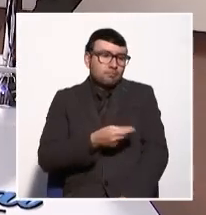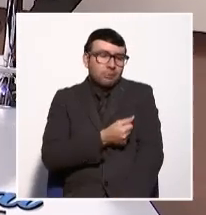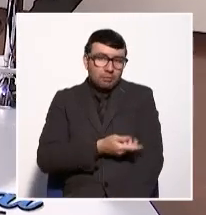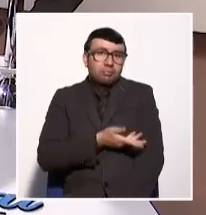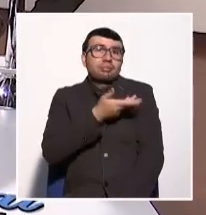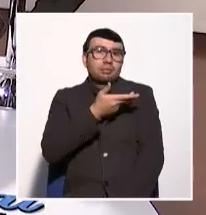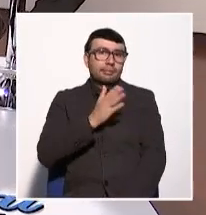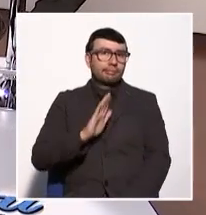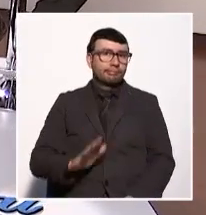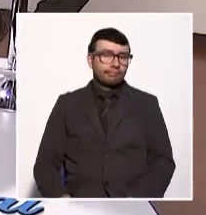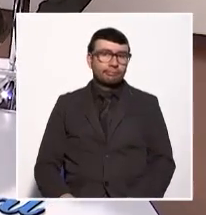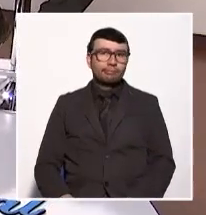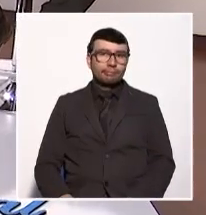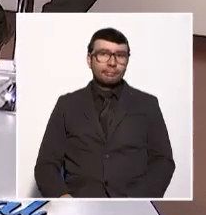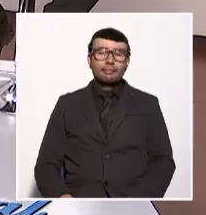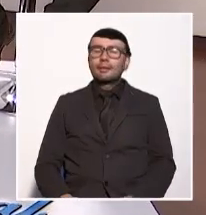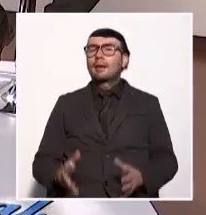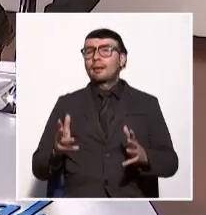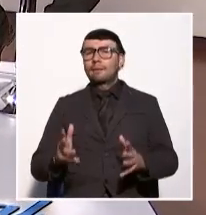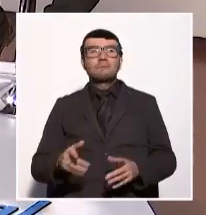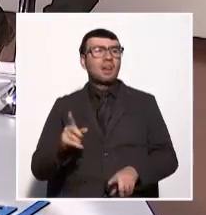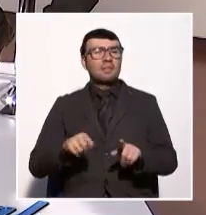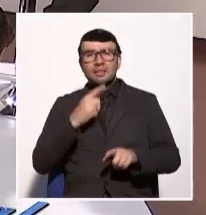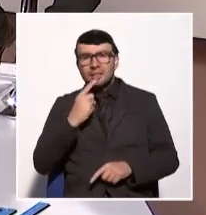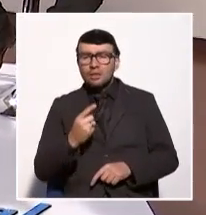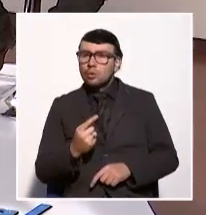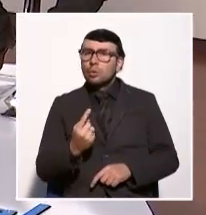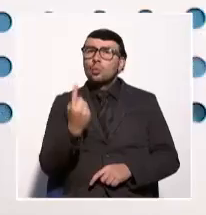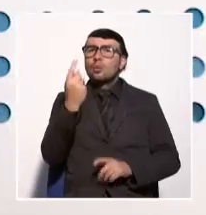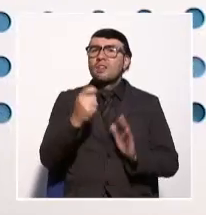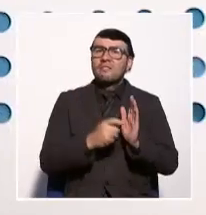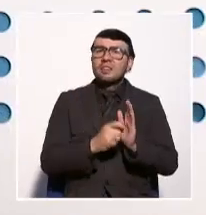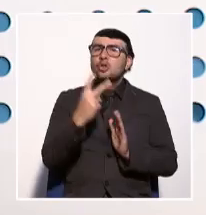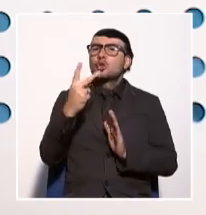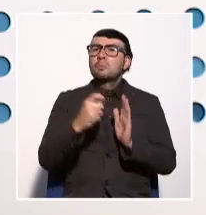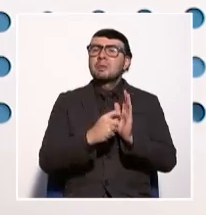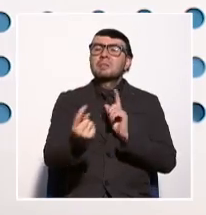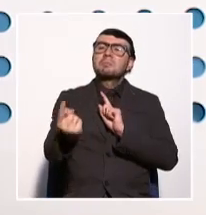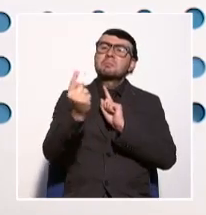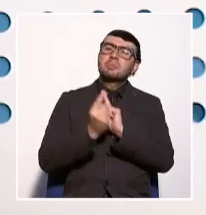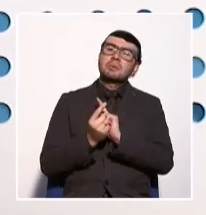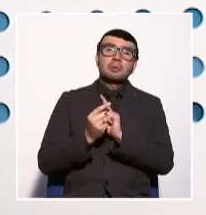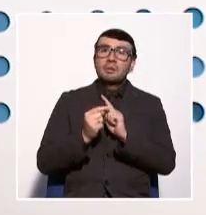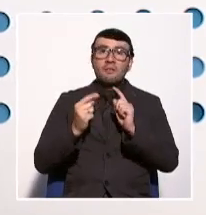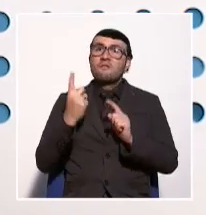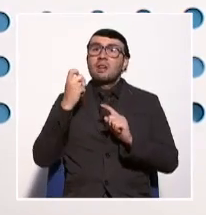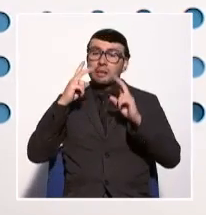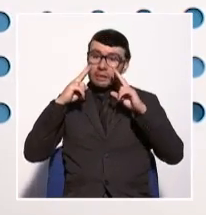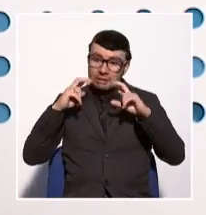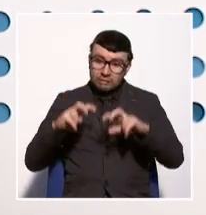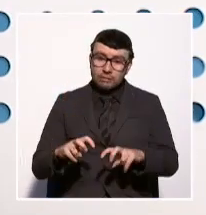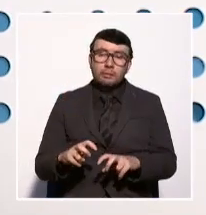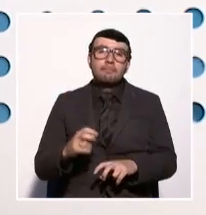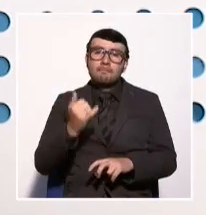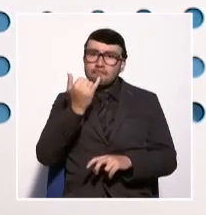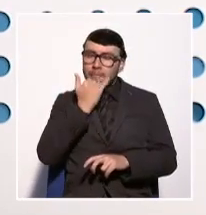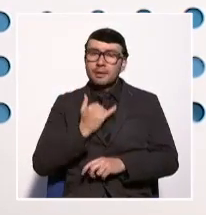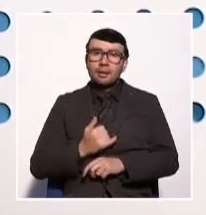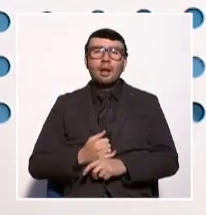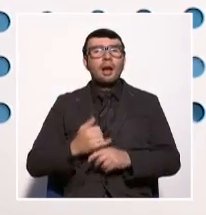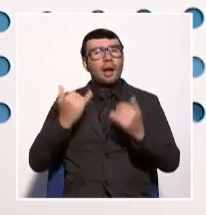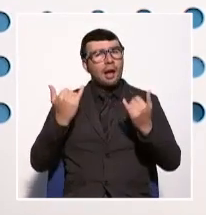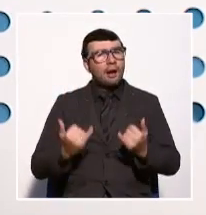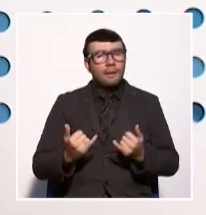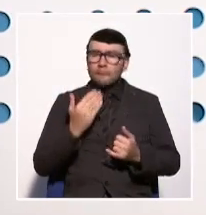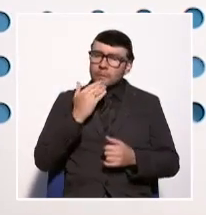los pacientes en con una o dos consultas sin hacer más análisis todas estas cosas ahora se está usando un mapeo de la